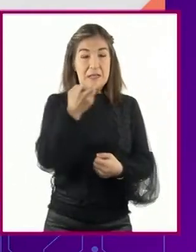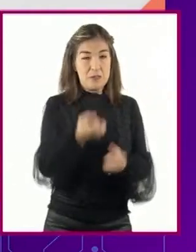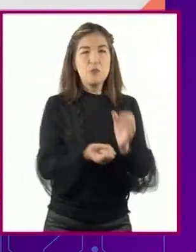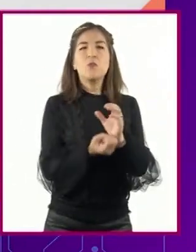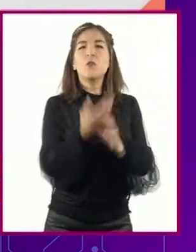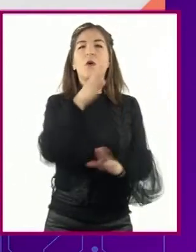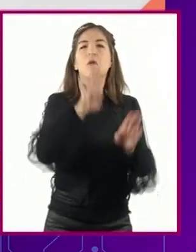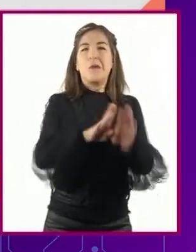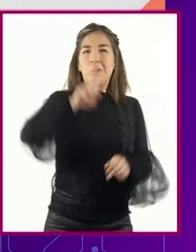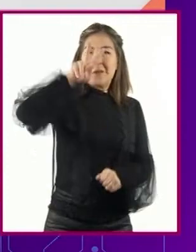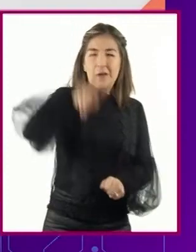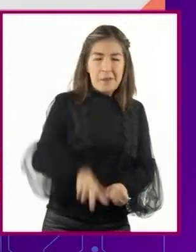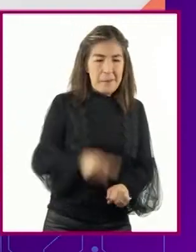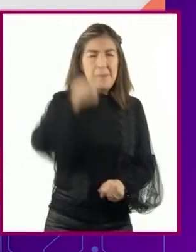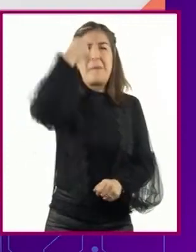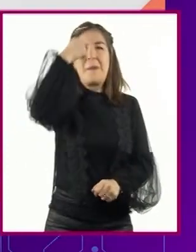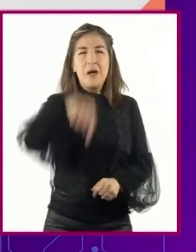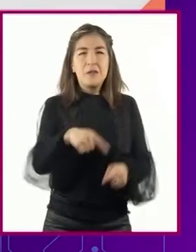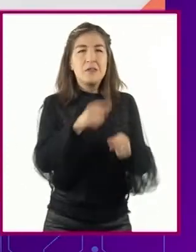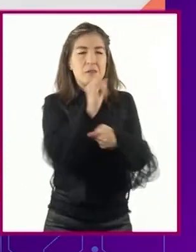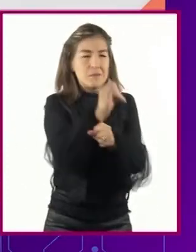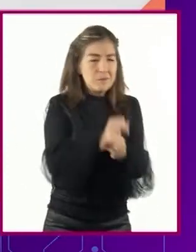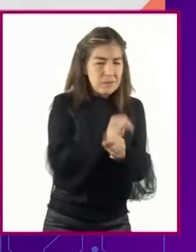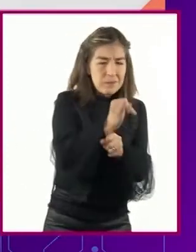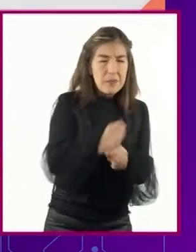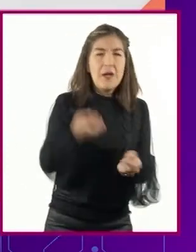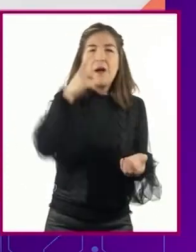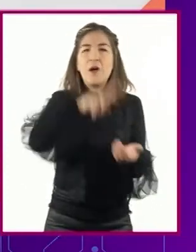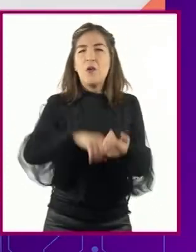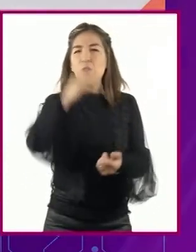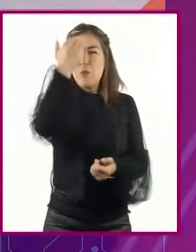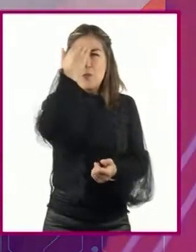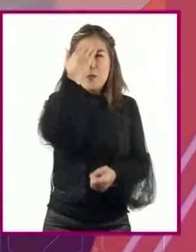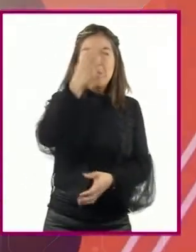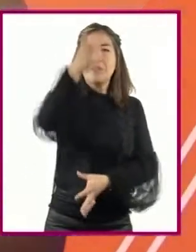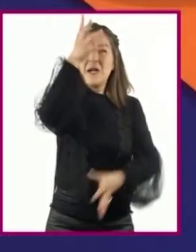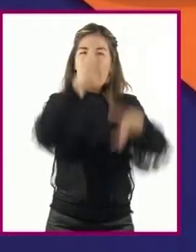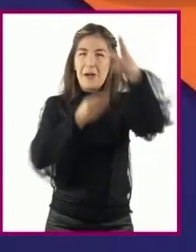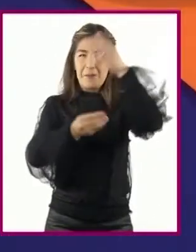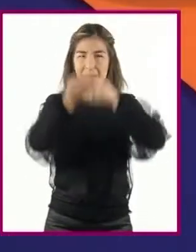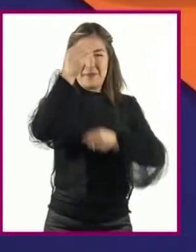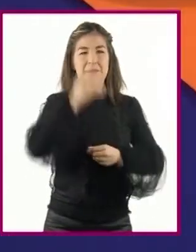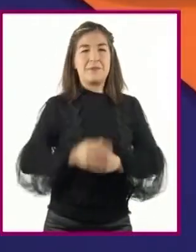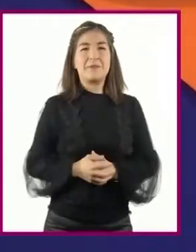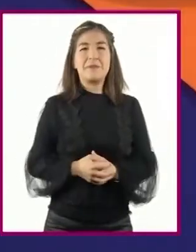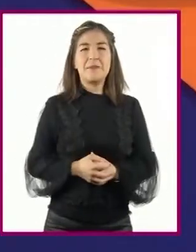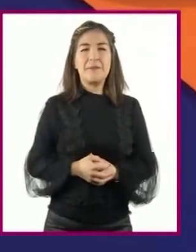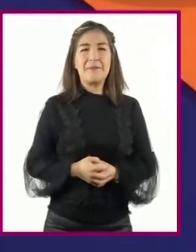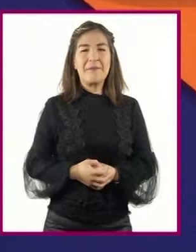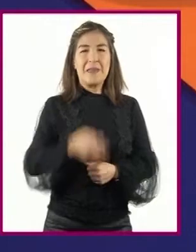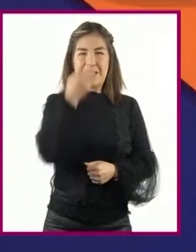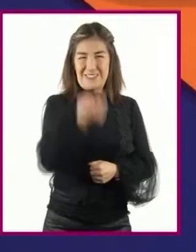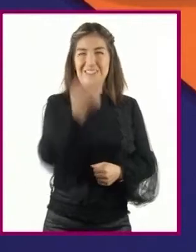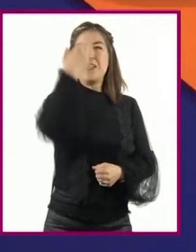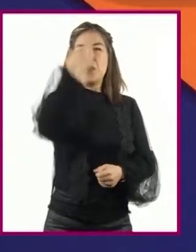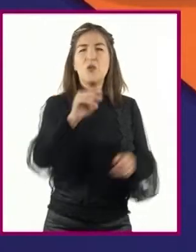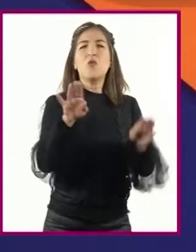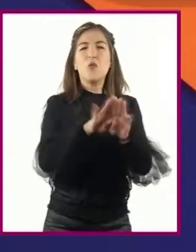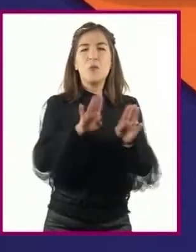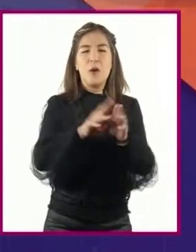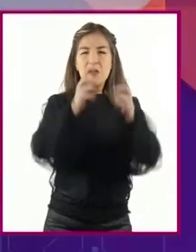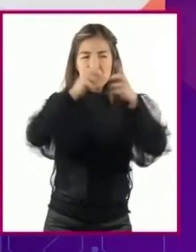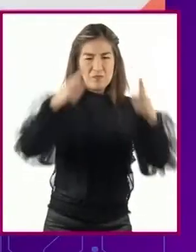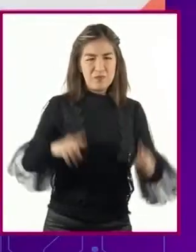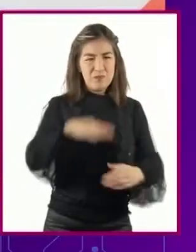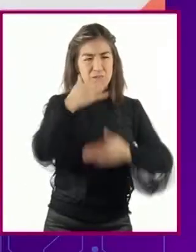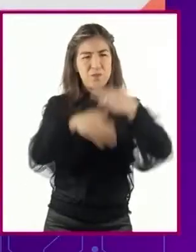pie a explorar, conocer y aprender. ¿Fue por eso que se desarrolló tanto la ciencia,